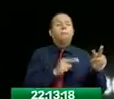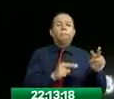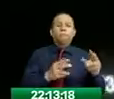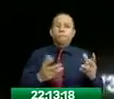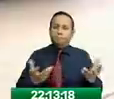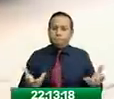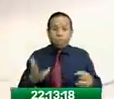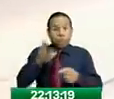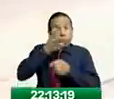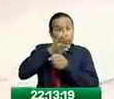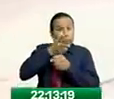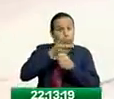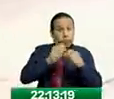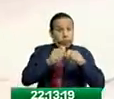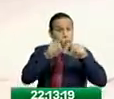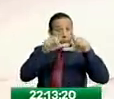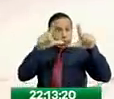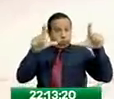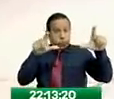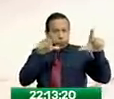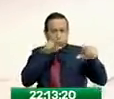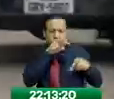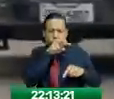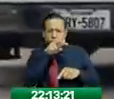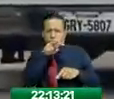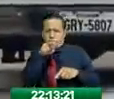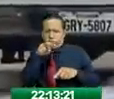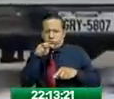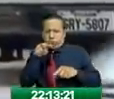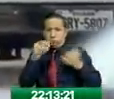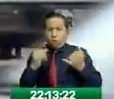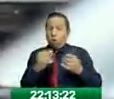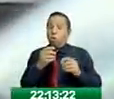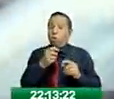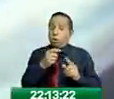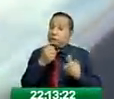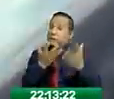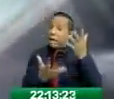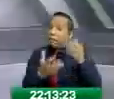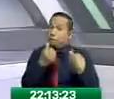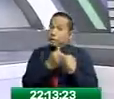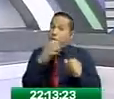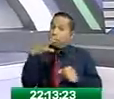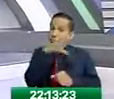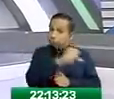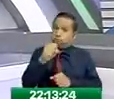para capturarlos lo antes posible, informó Charlie Pisa.